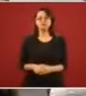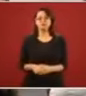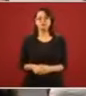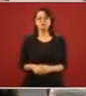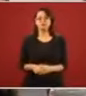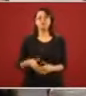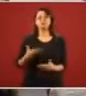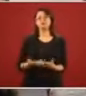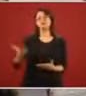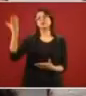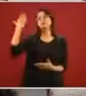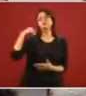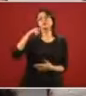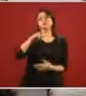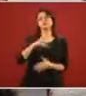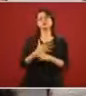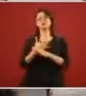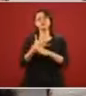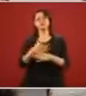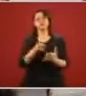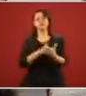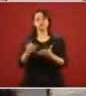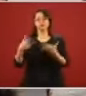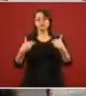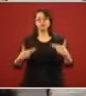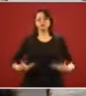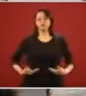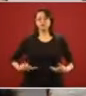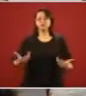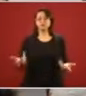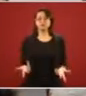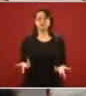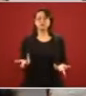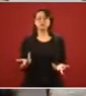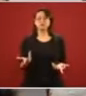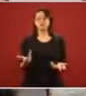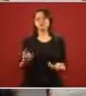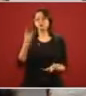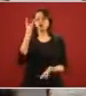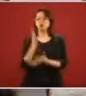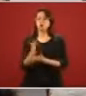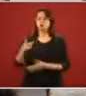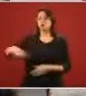derechos humanos para los humanos derechos.